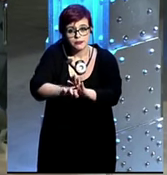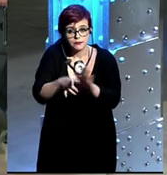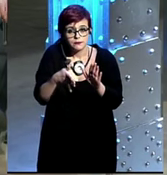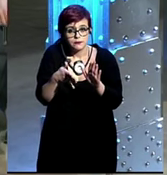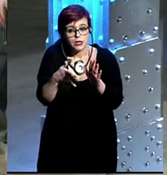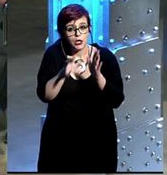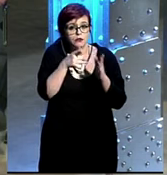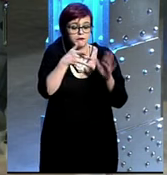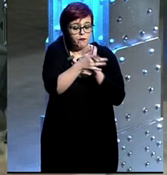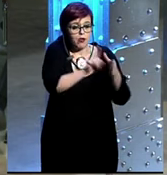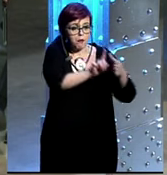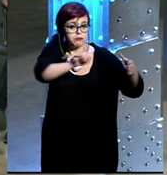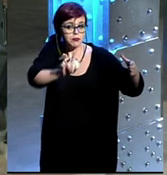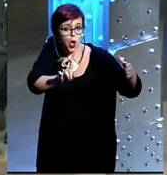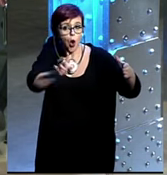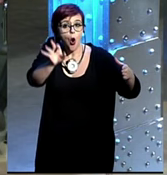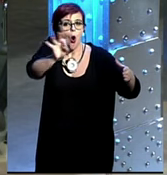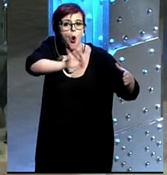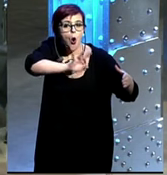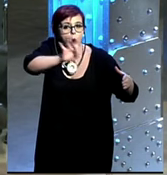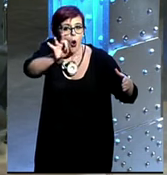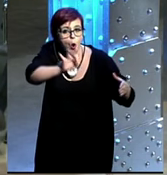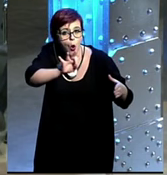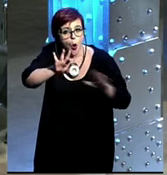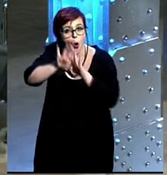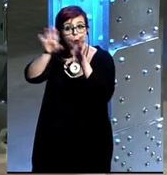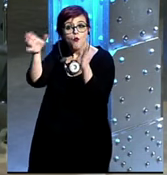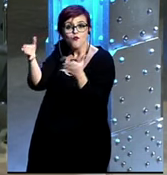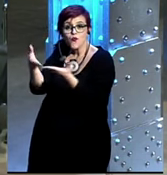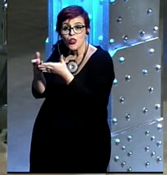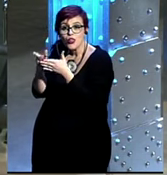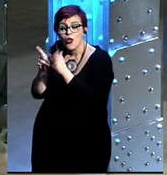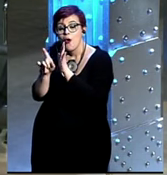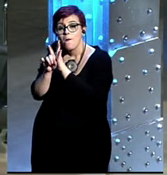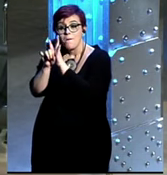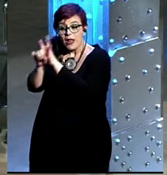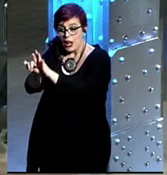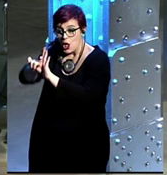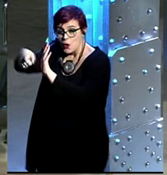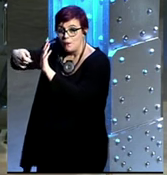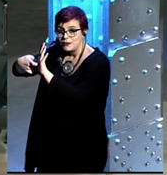demás, o ser corriente en un mundo marginal.